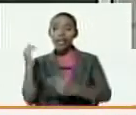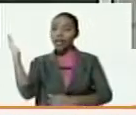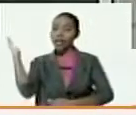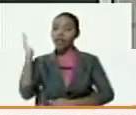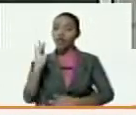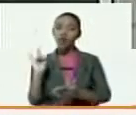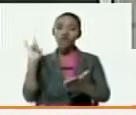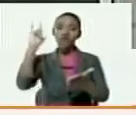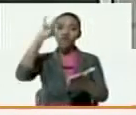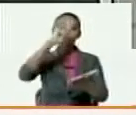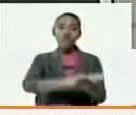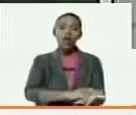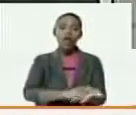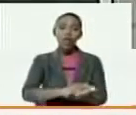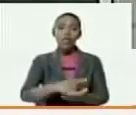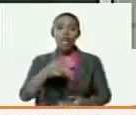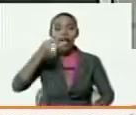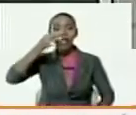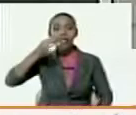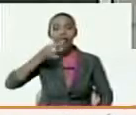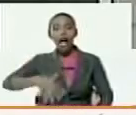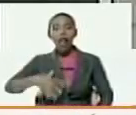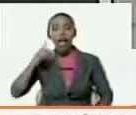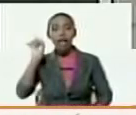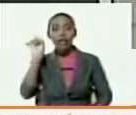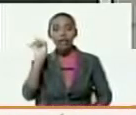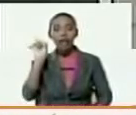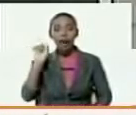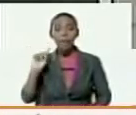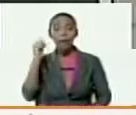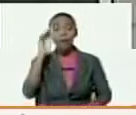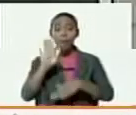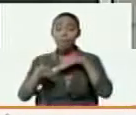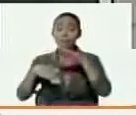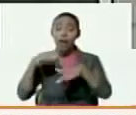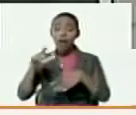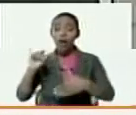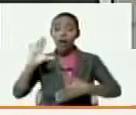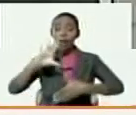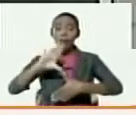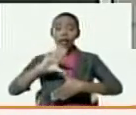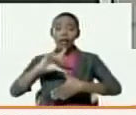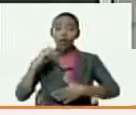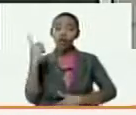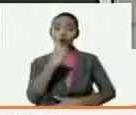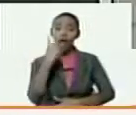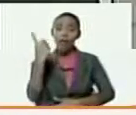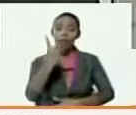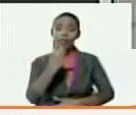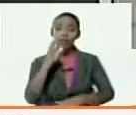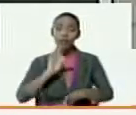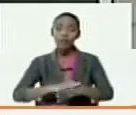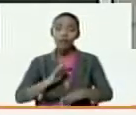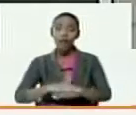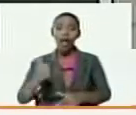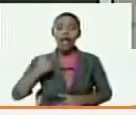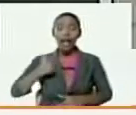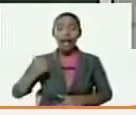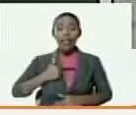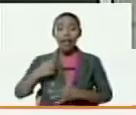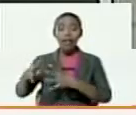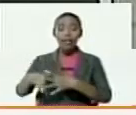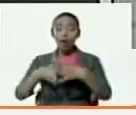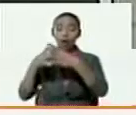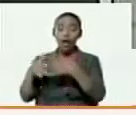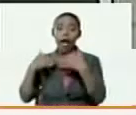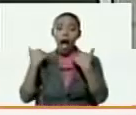con esta información ya tenemos el primer caso de latinoamérica en américa solamente teníamos casos en canadá y en estados unidos y